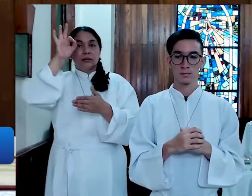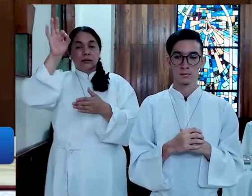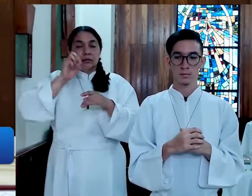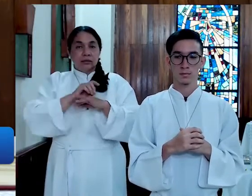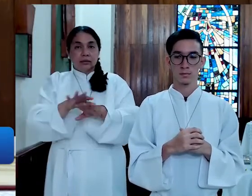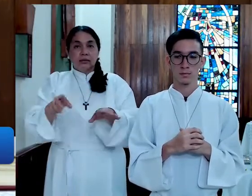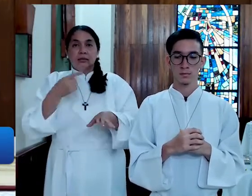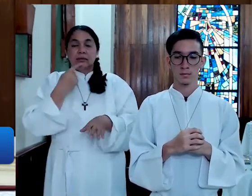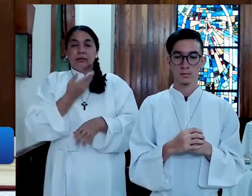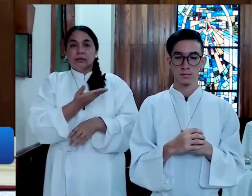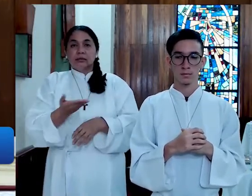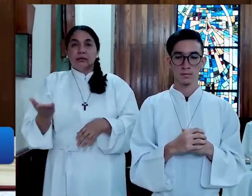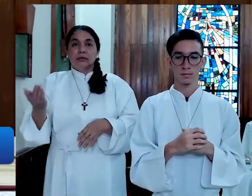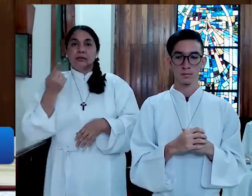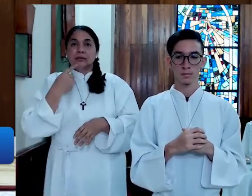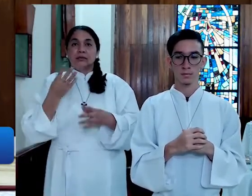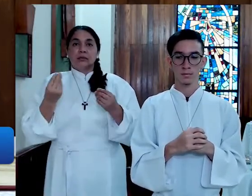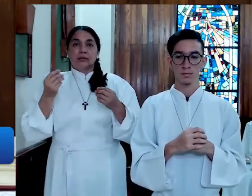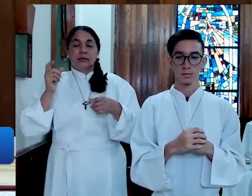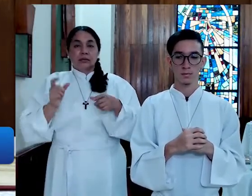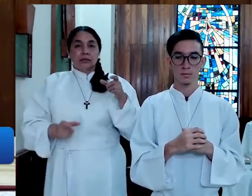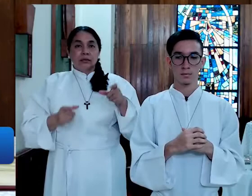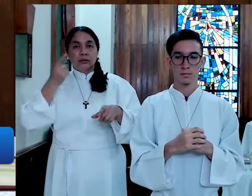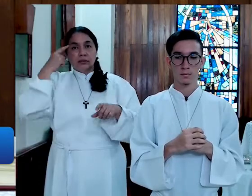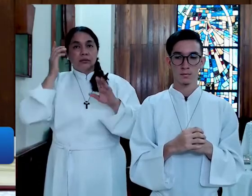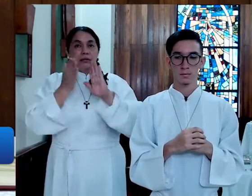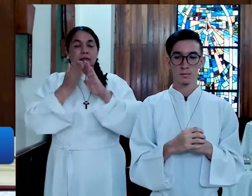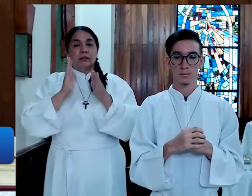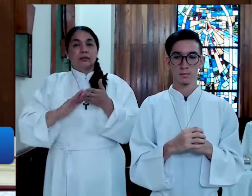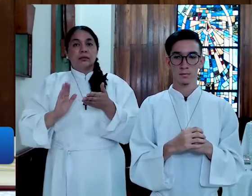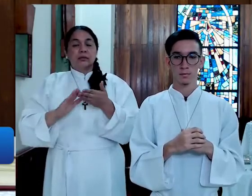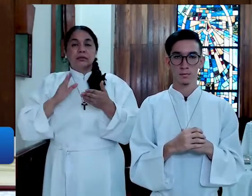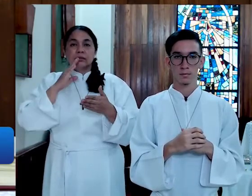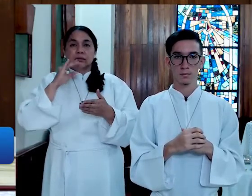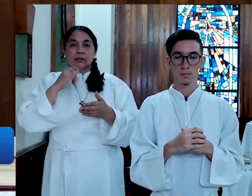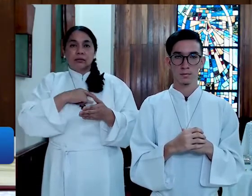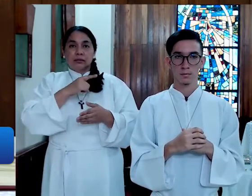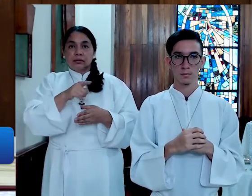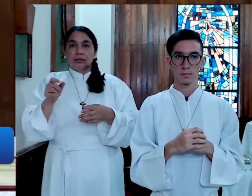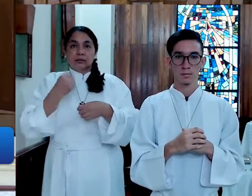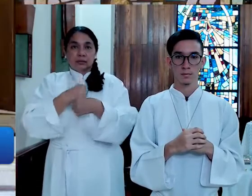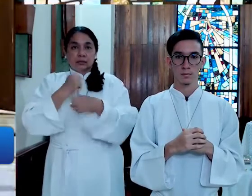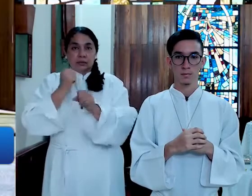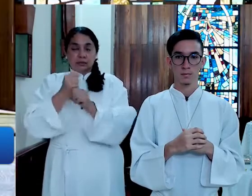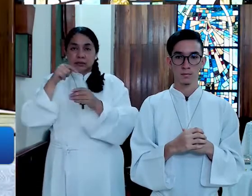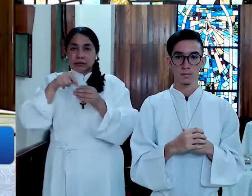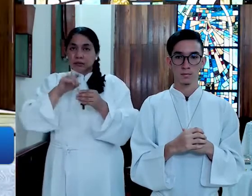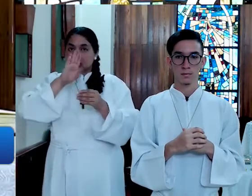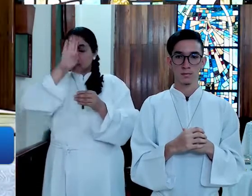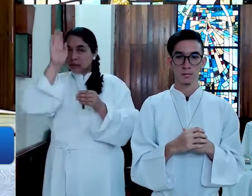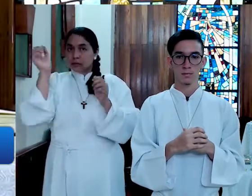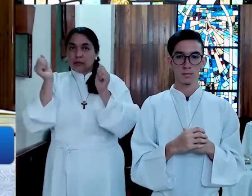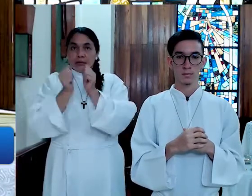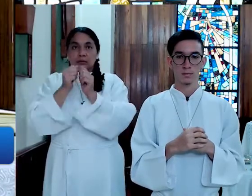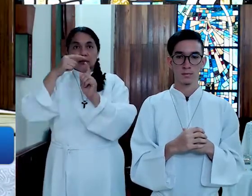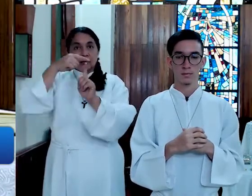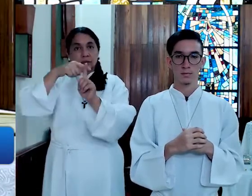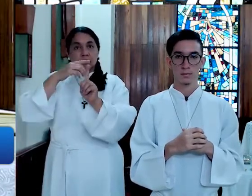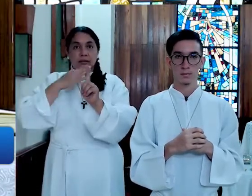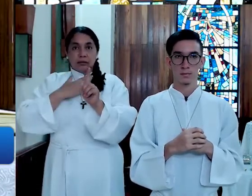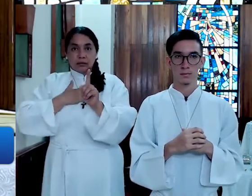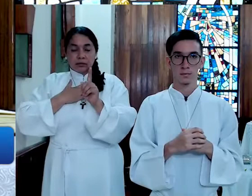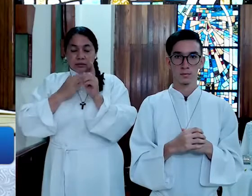eterna, que será derramada por ustedes y por muchos para el perdón de los pecados. Hagan esto